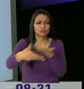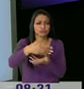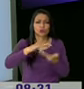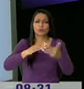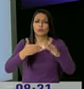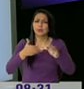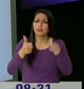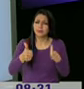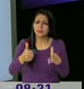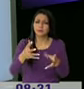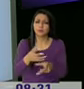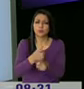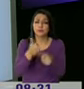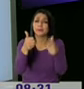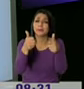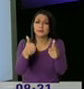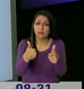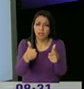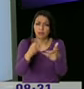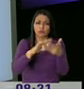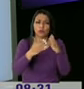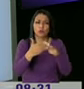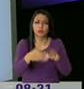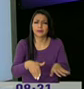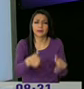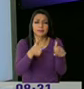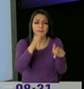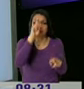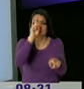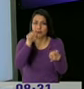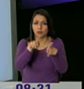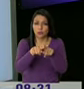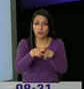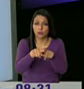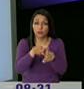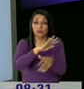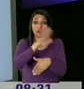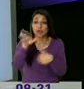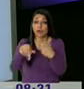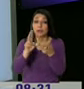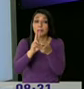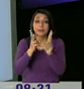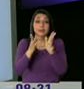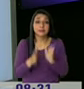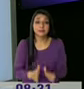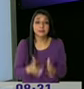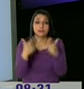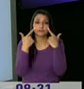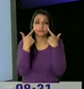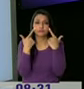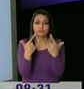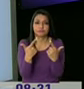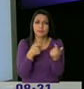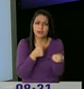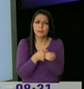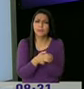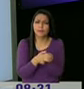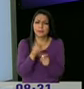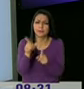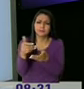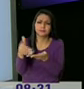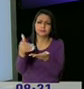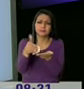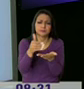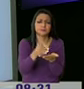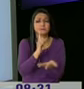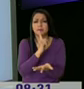comunidad. La seguridad es un asunto de la comunidad. Totalmente de acuerdo. Todos los vecinos tienen que estar así, en un solo puño, para ganar a los sinvergüenzas. Si